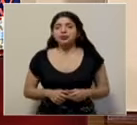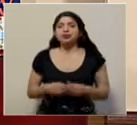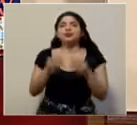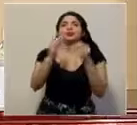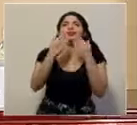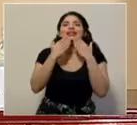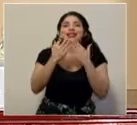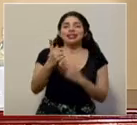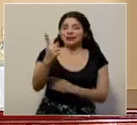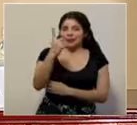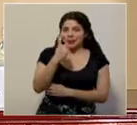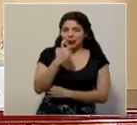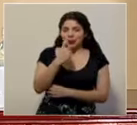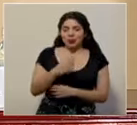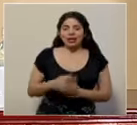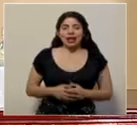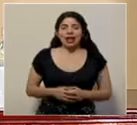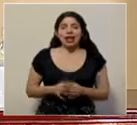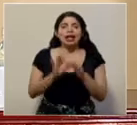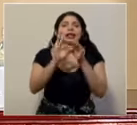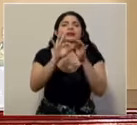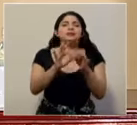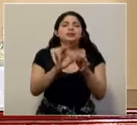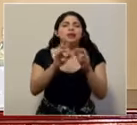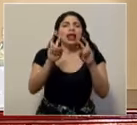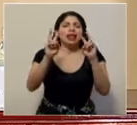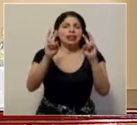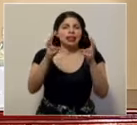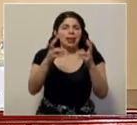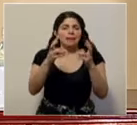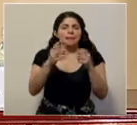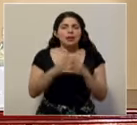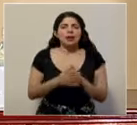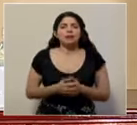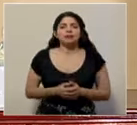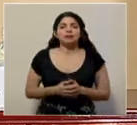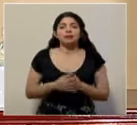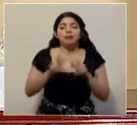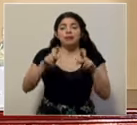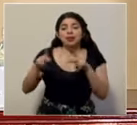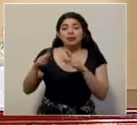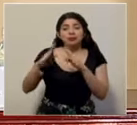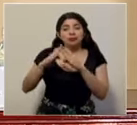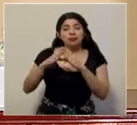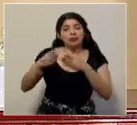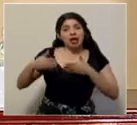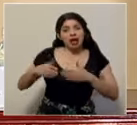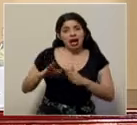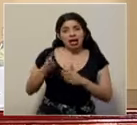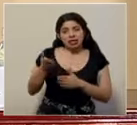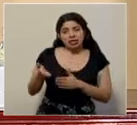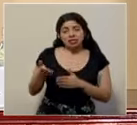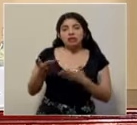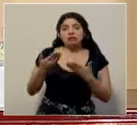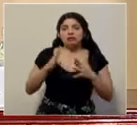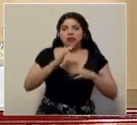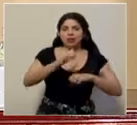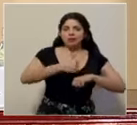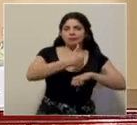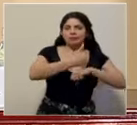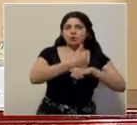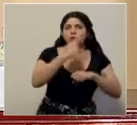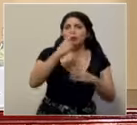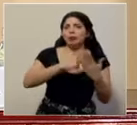Muchas gracias por la pregunta. Con respecto al tema del abordaje de habitantes de calle, se desarrolló un